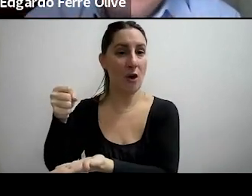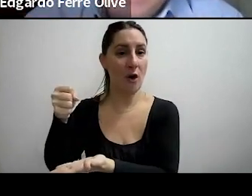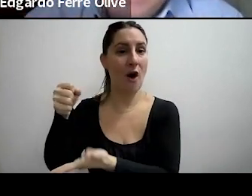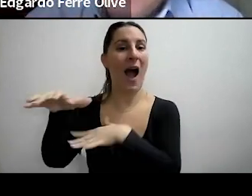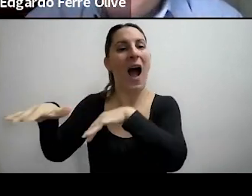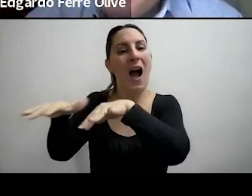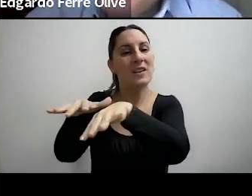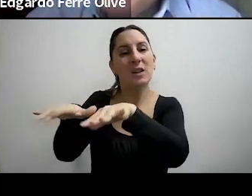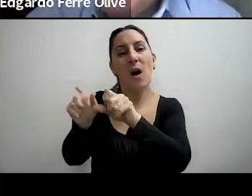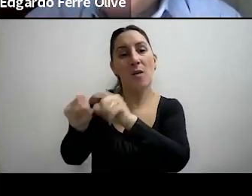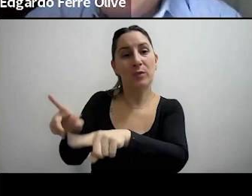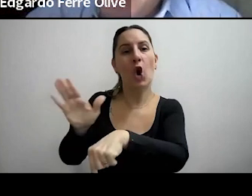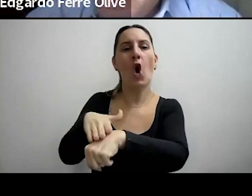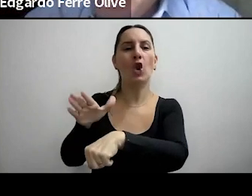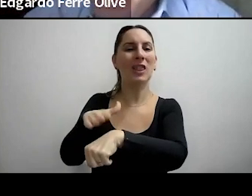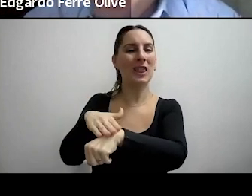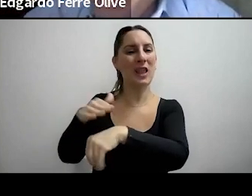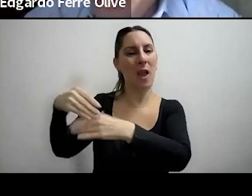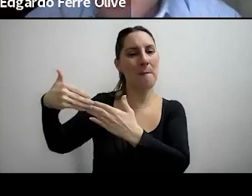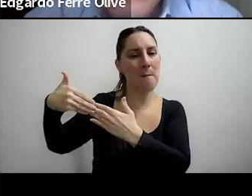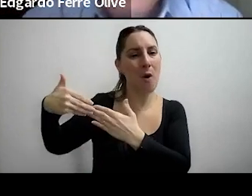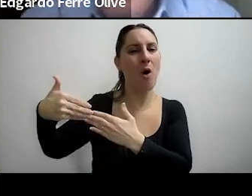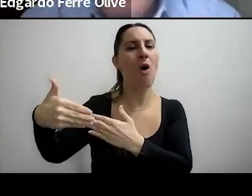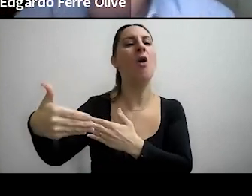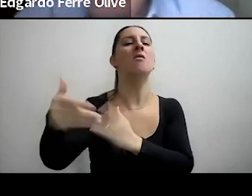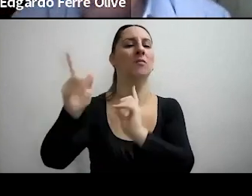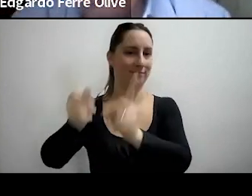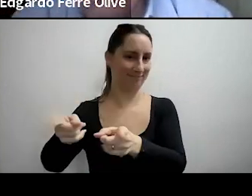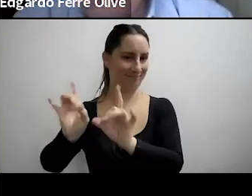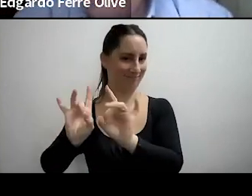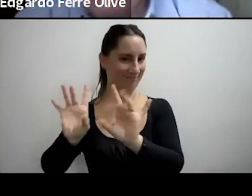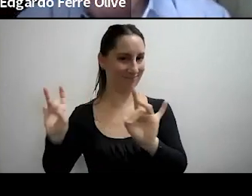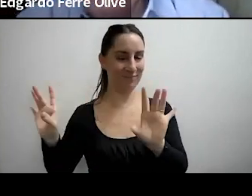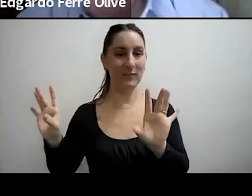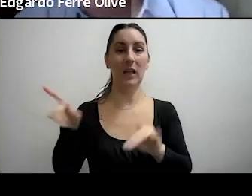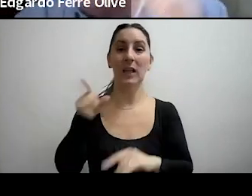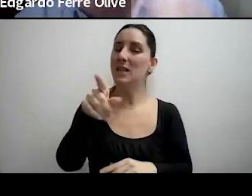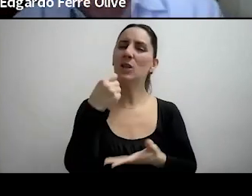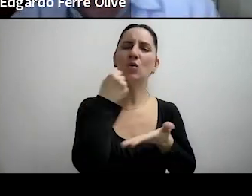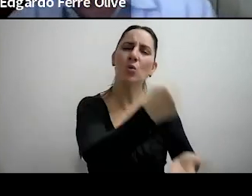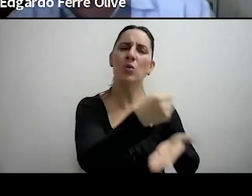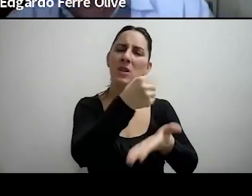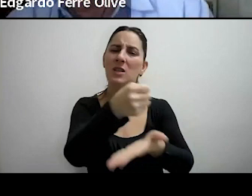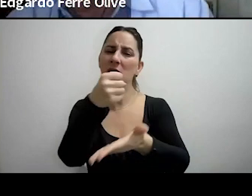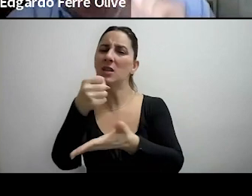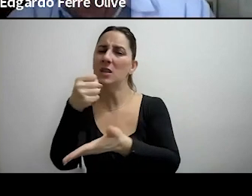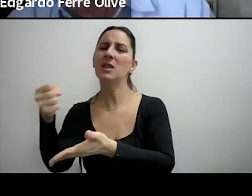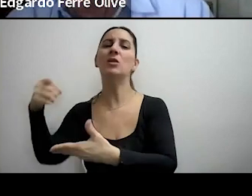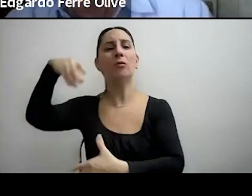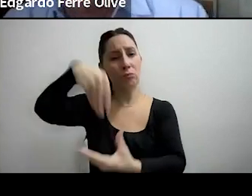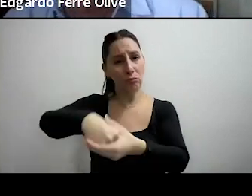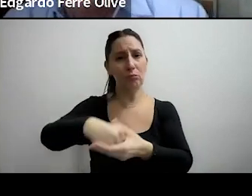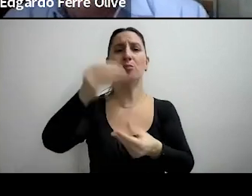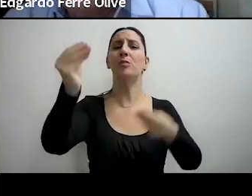actividades que a la larga me están contaminando. Tengan en cuenta que todos los subsidios, como le dije antes, entran en presupuesto público, entran en